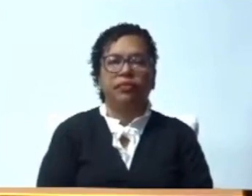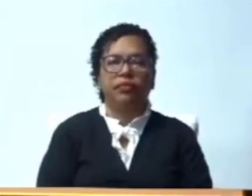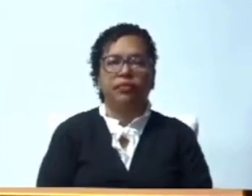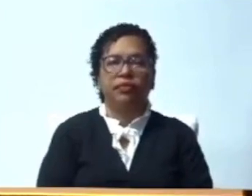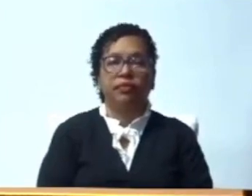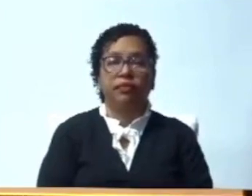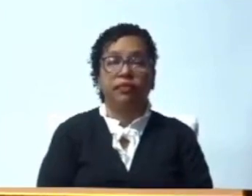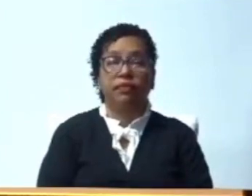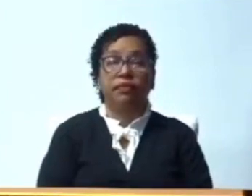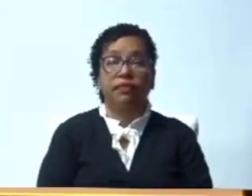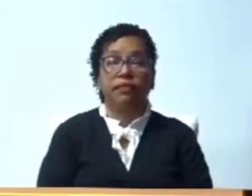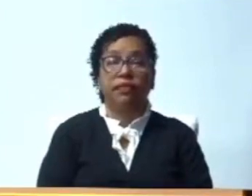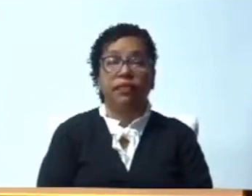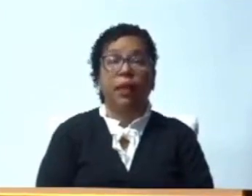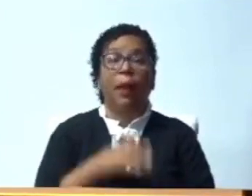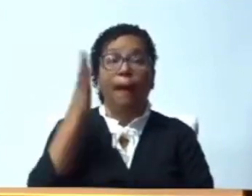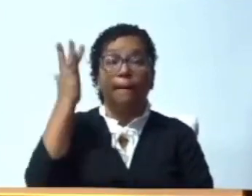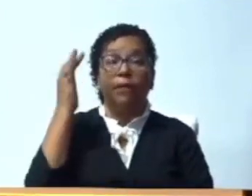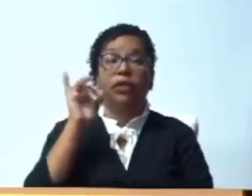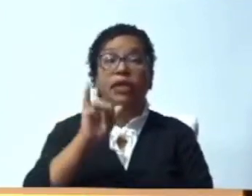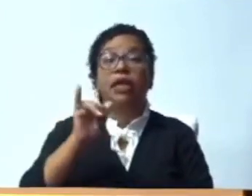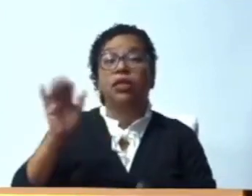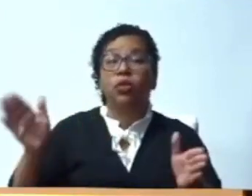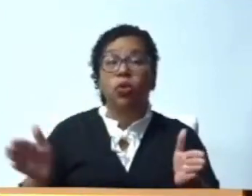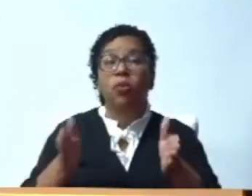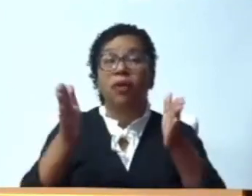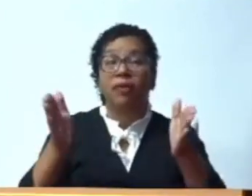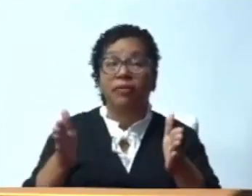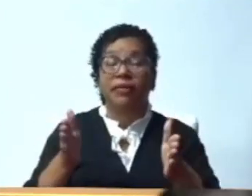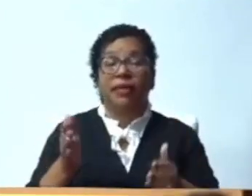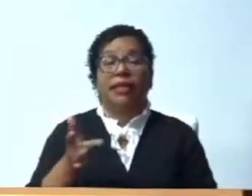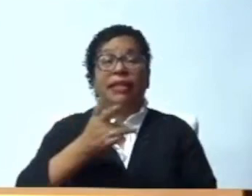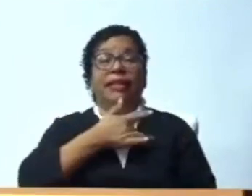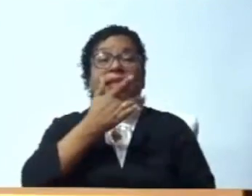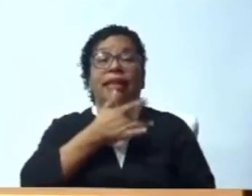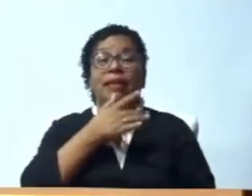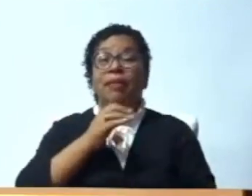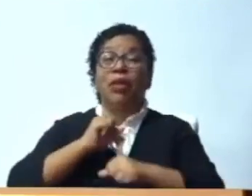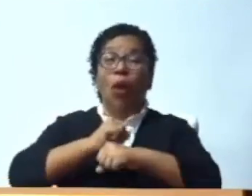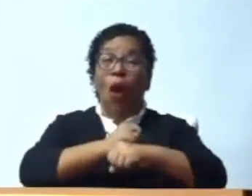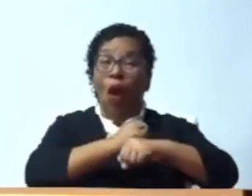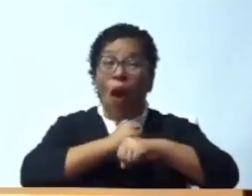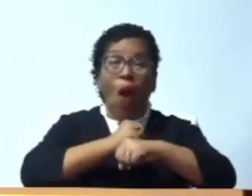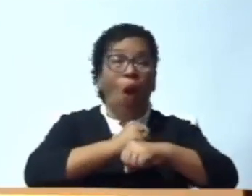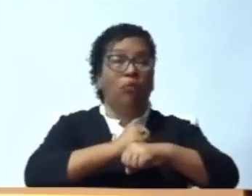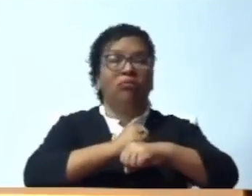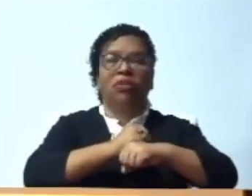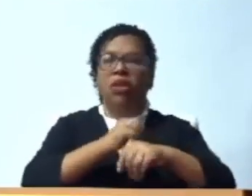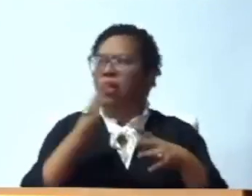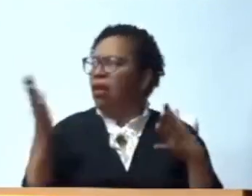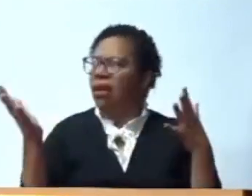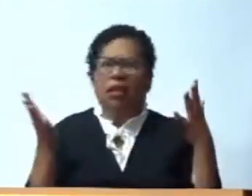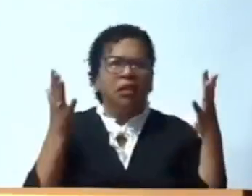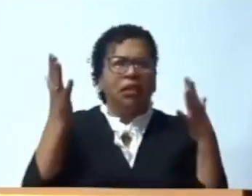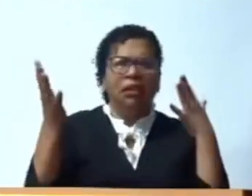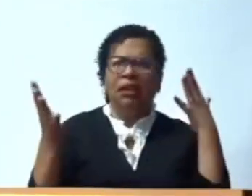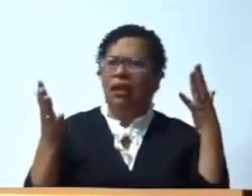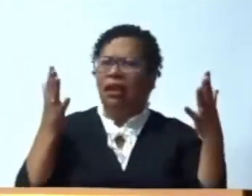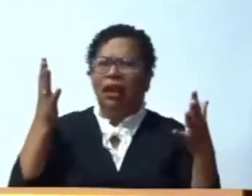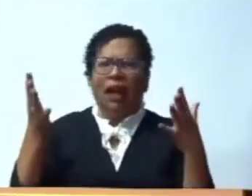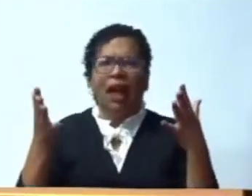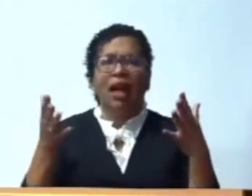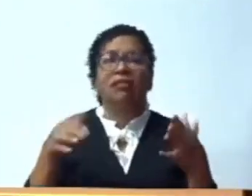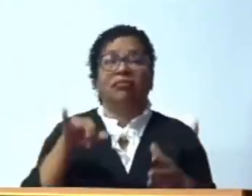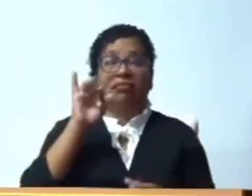de inestabilidad y polarización que puede desembocar en la violencia y el